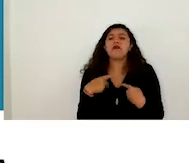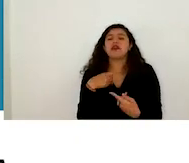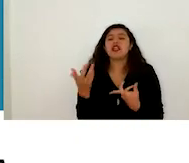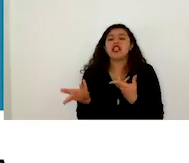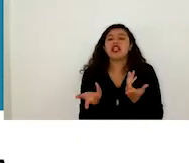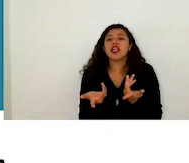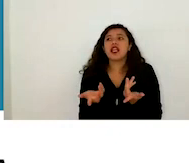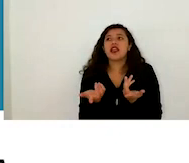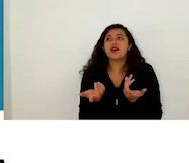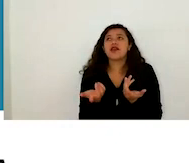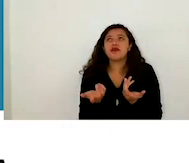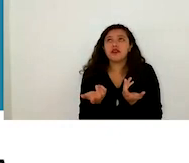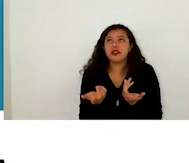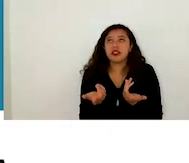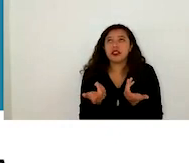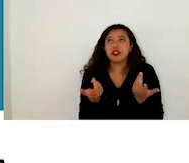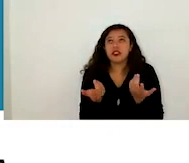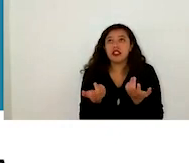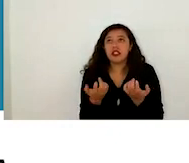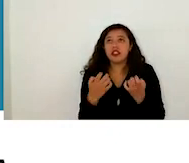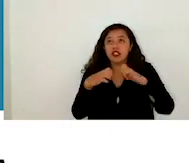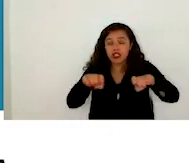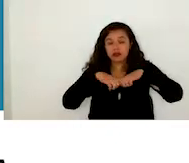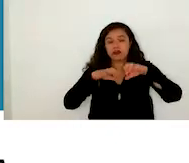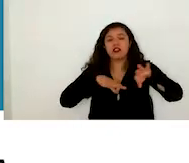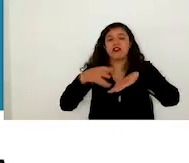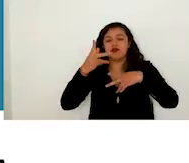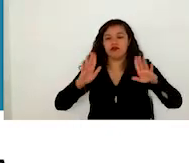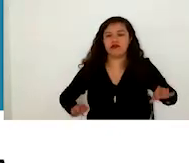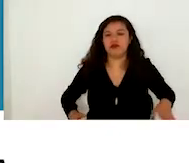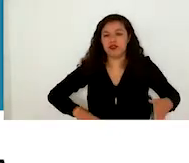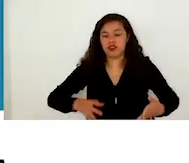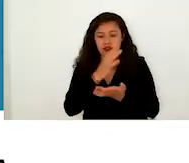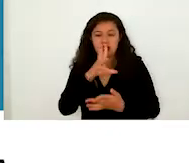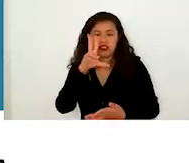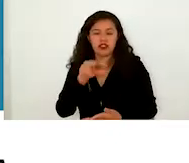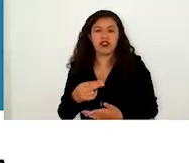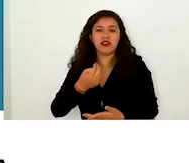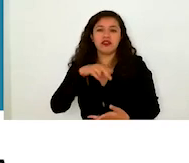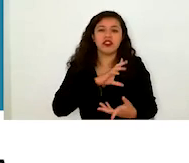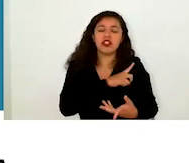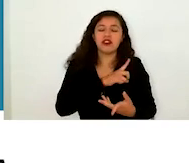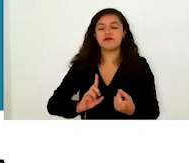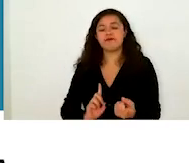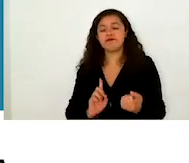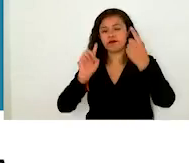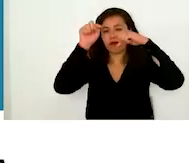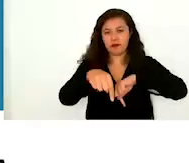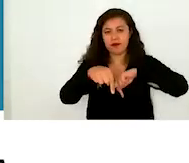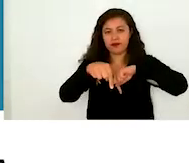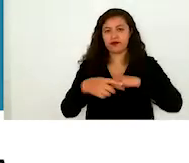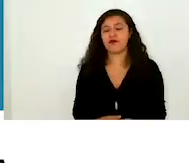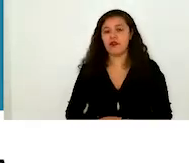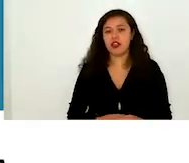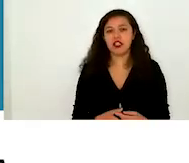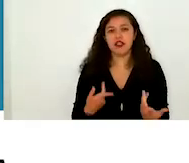sí que tengan este tipo de actitudes y no nada más estas que los que son los zapaticos nos decía los que me meten el